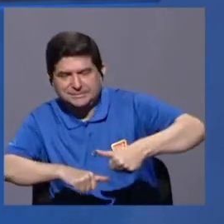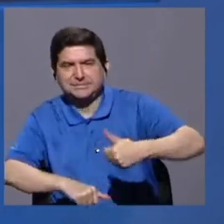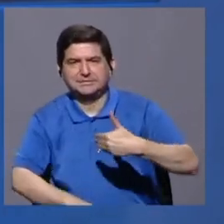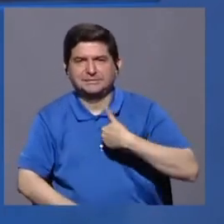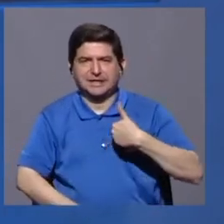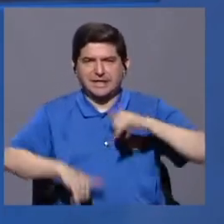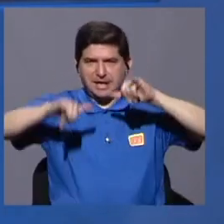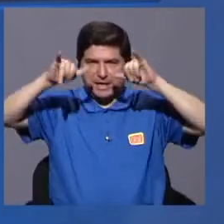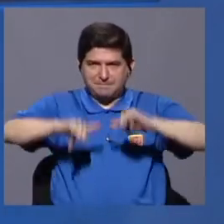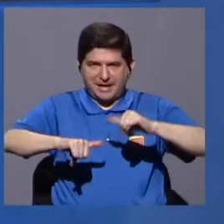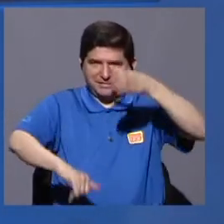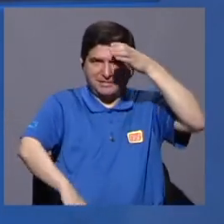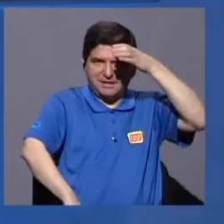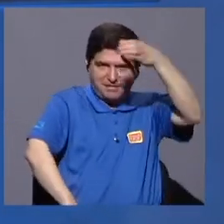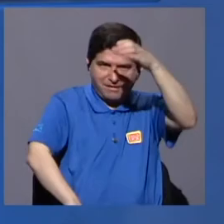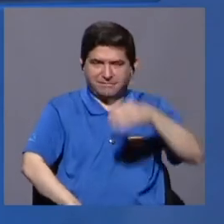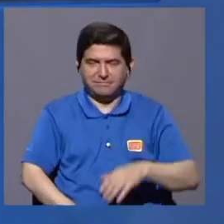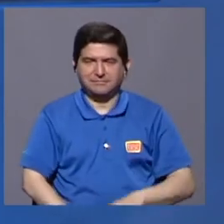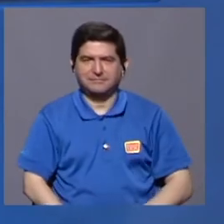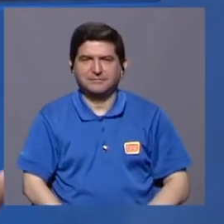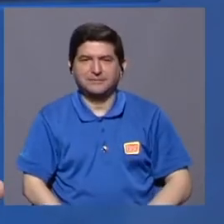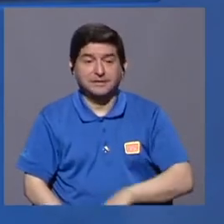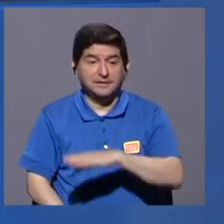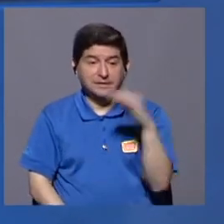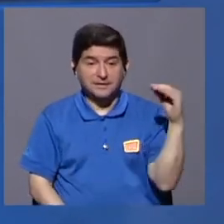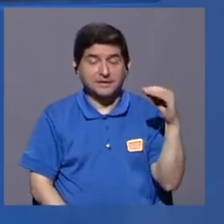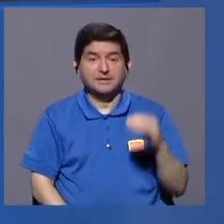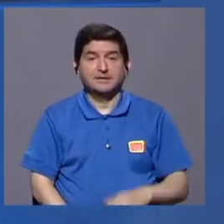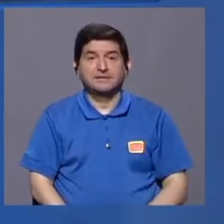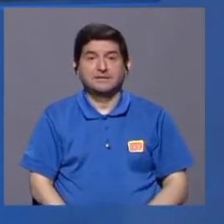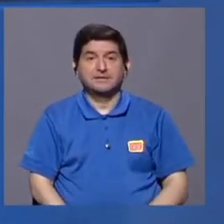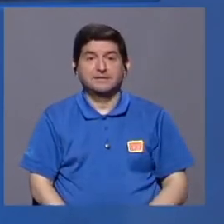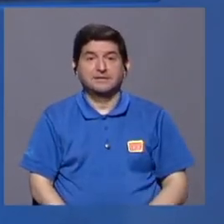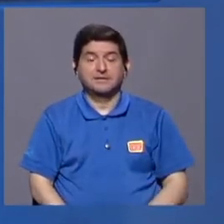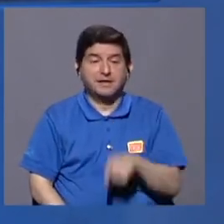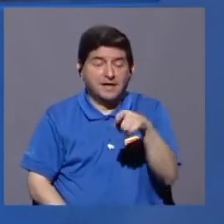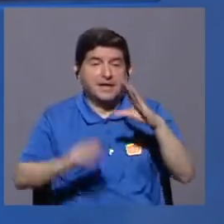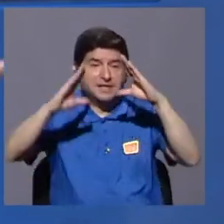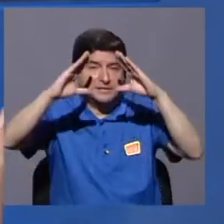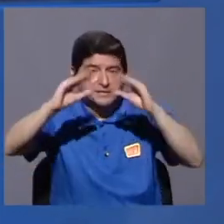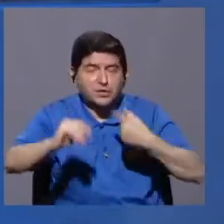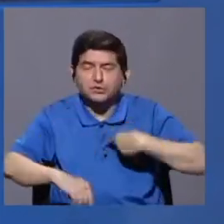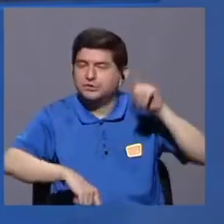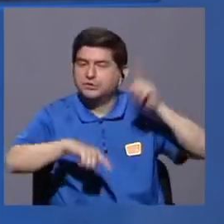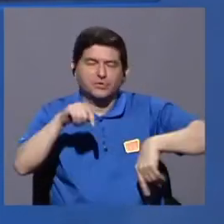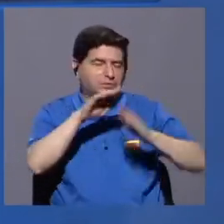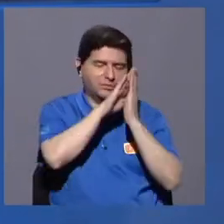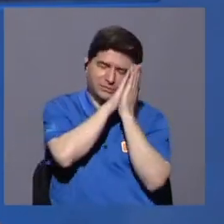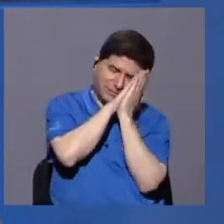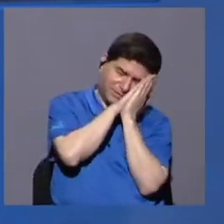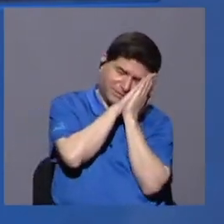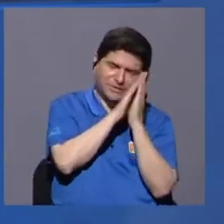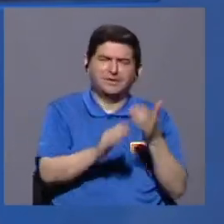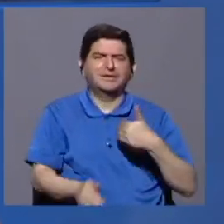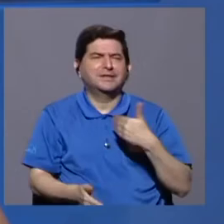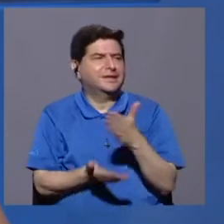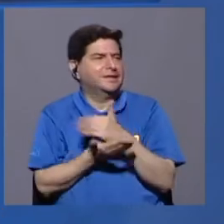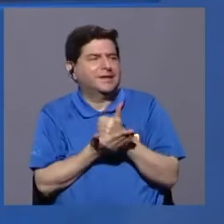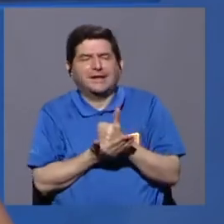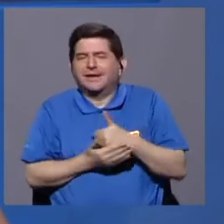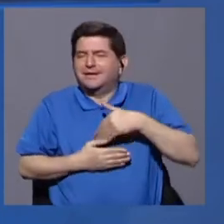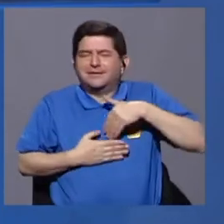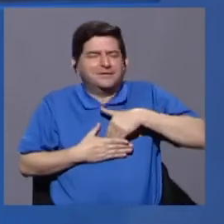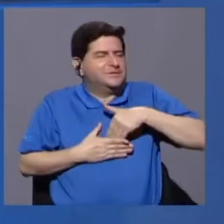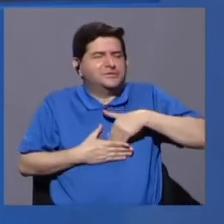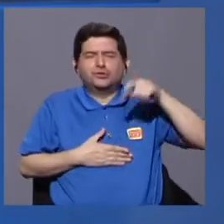por preservar esa cultura. Y el día, esa noche, yo no podía dormir, tenía una cosa aquí